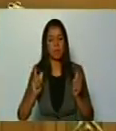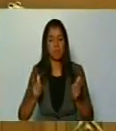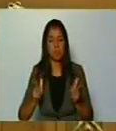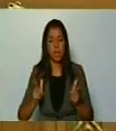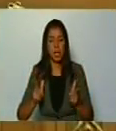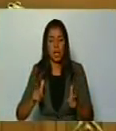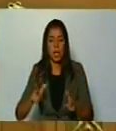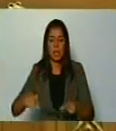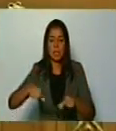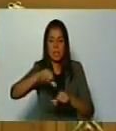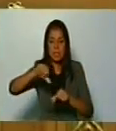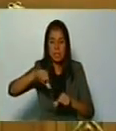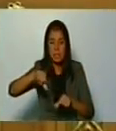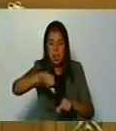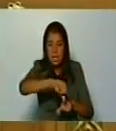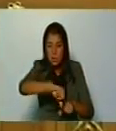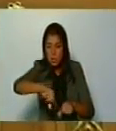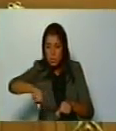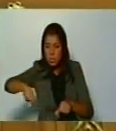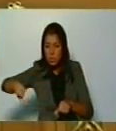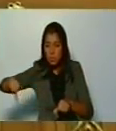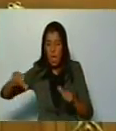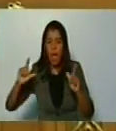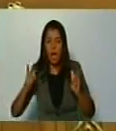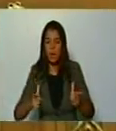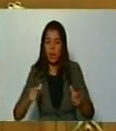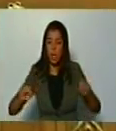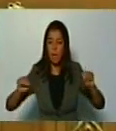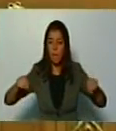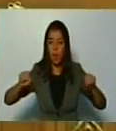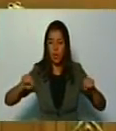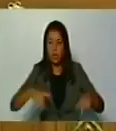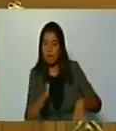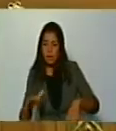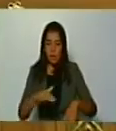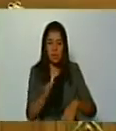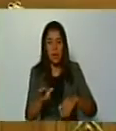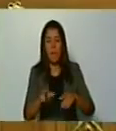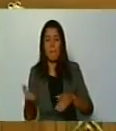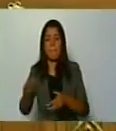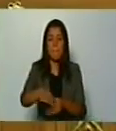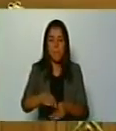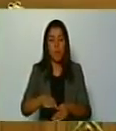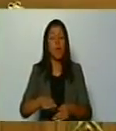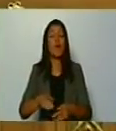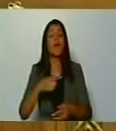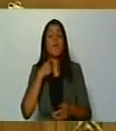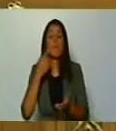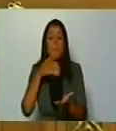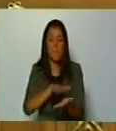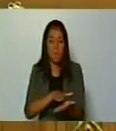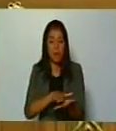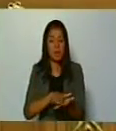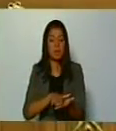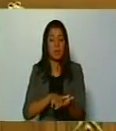aceite colocado en la vía no colisionaron y fallecieron? Y hubo un hecho simbólico terrible. En una de las barricadas